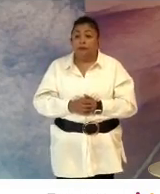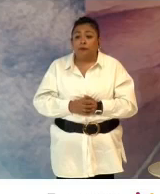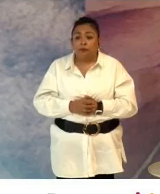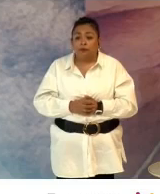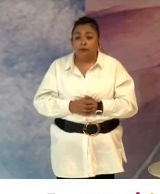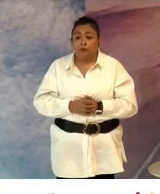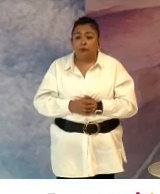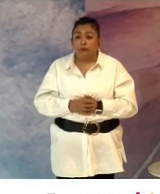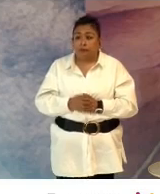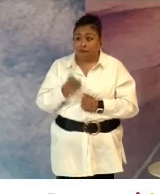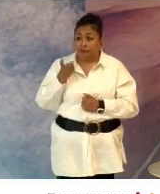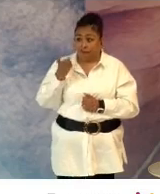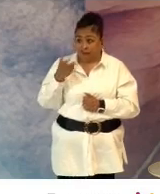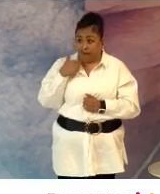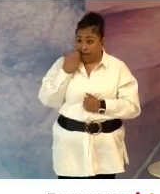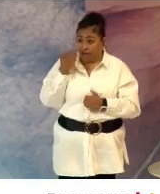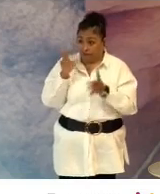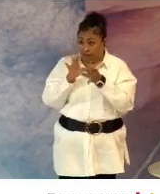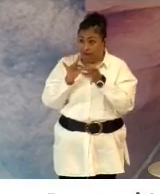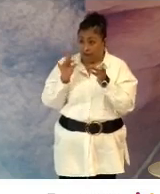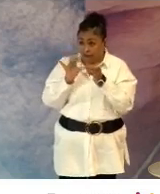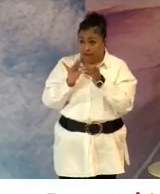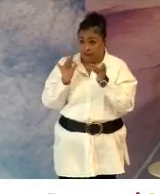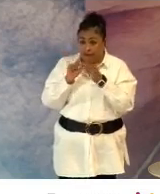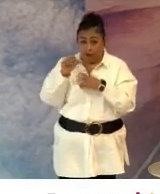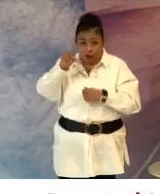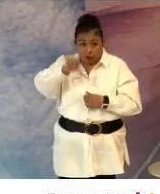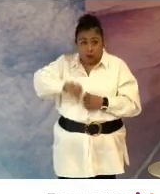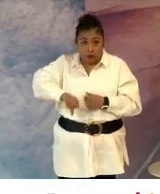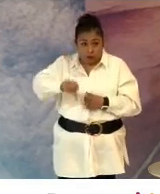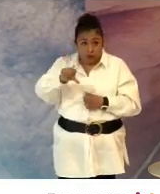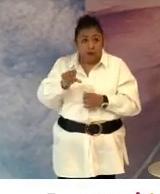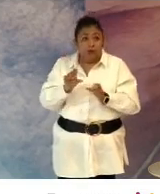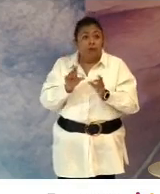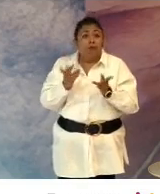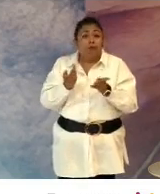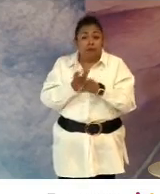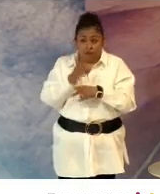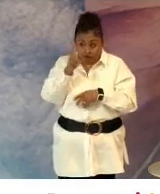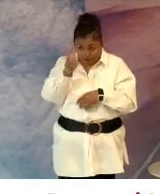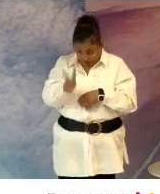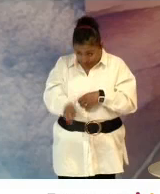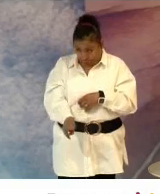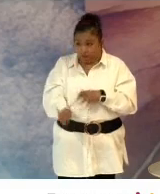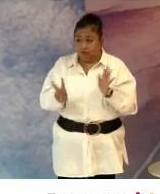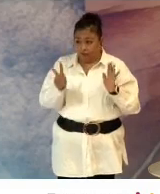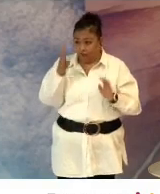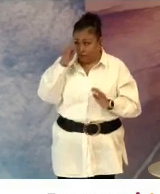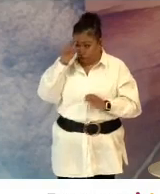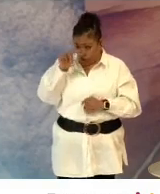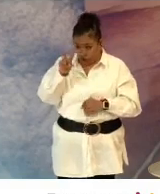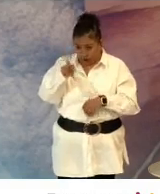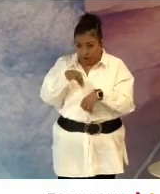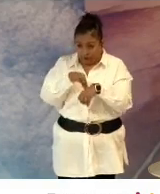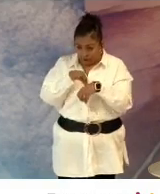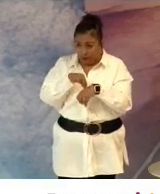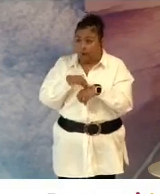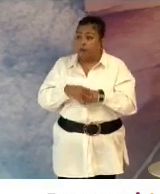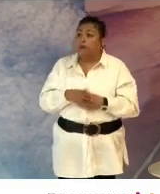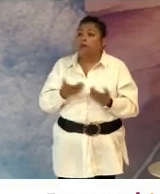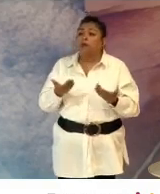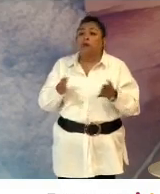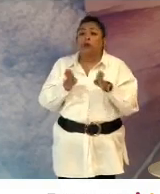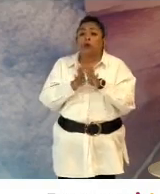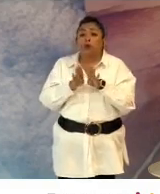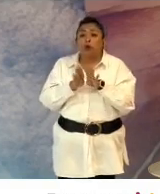esto es lo que quiero decir de la situación hoy en día. Y seamos realistas, ¿dónde está la